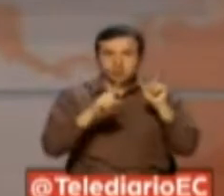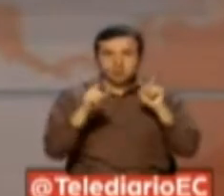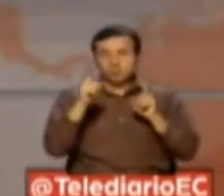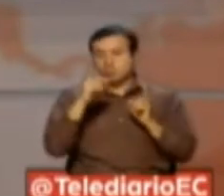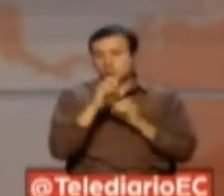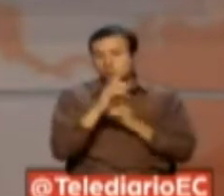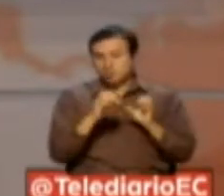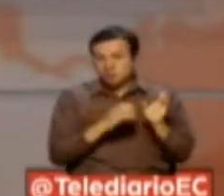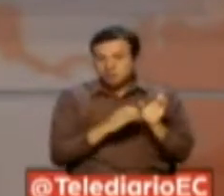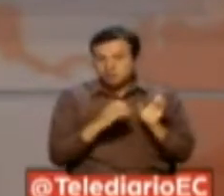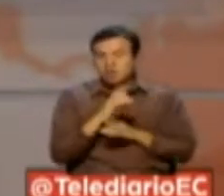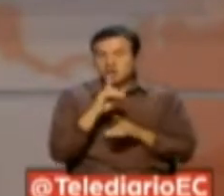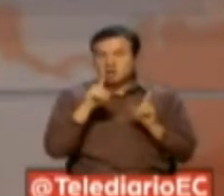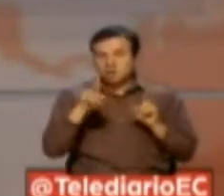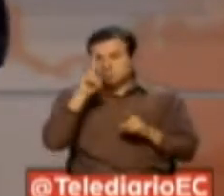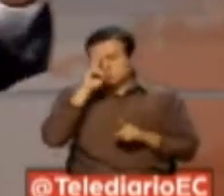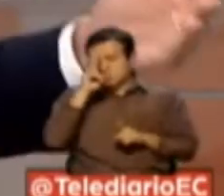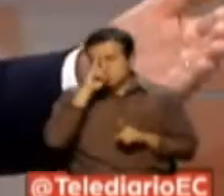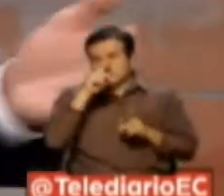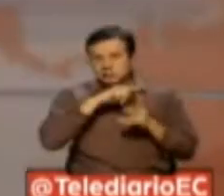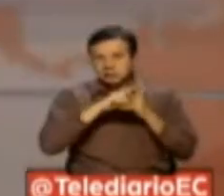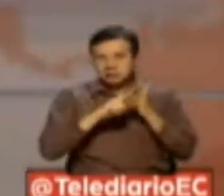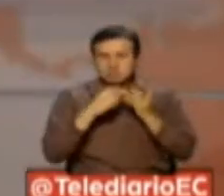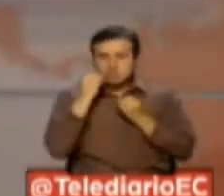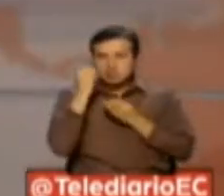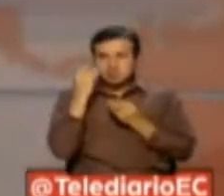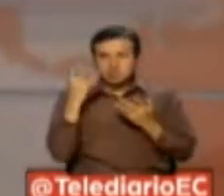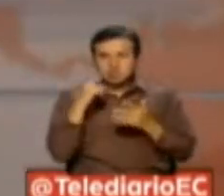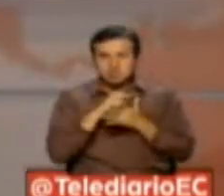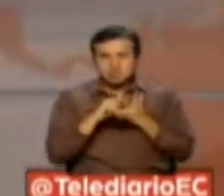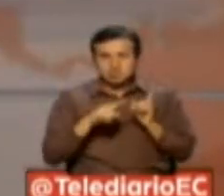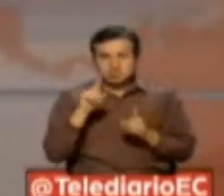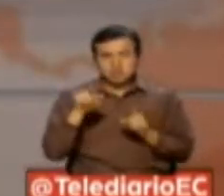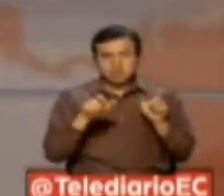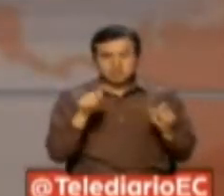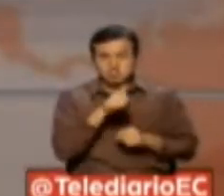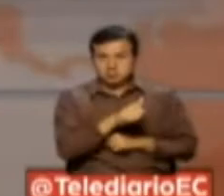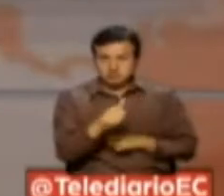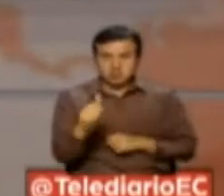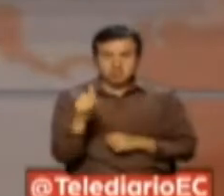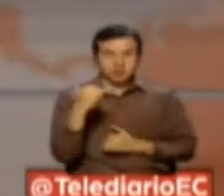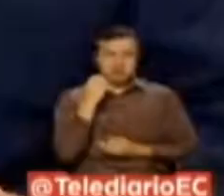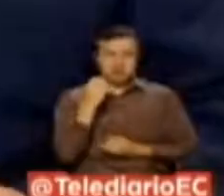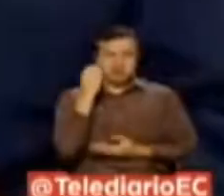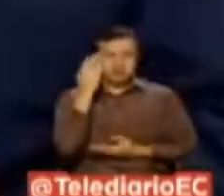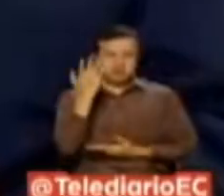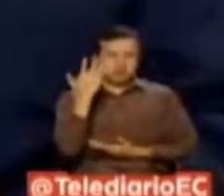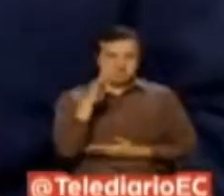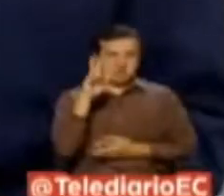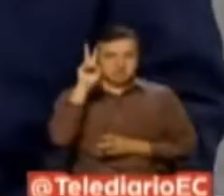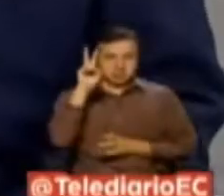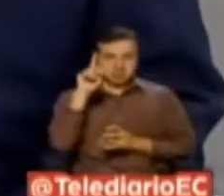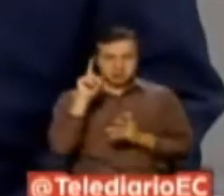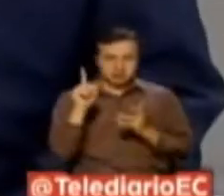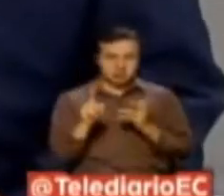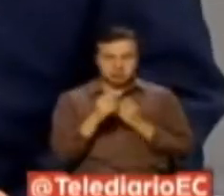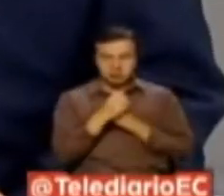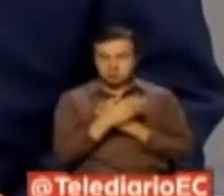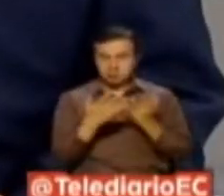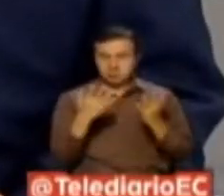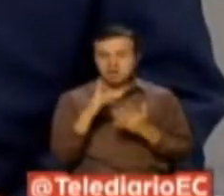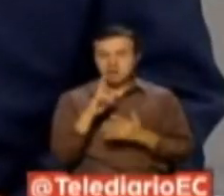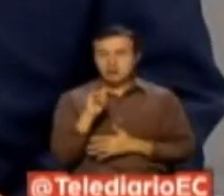de la contabilidad se abusen de los informes que se tienen que reportar ahora volviendo a aludir a lo dicho por